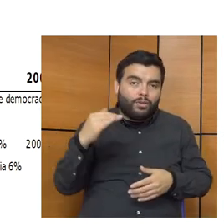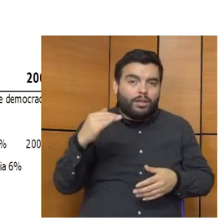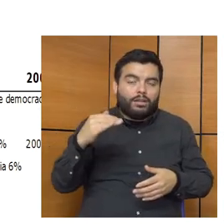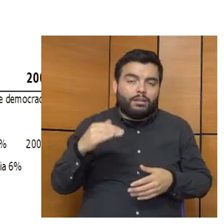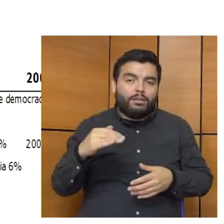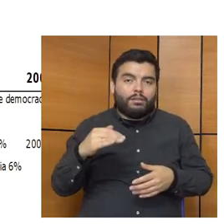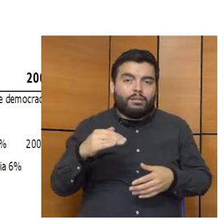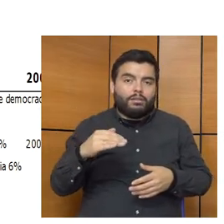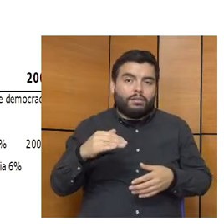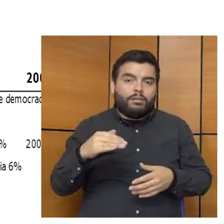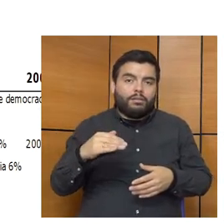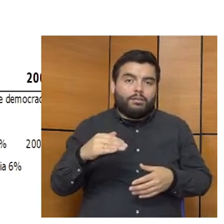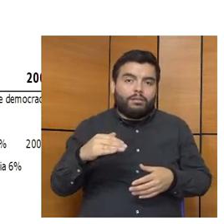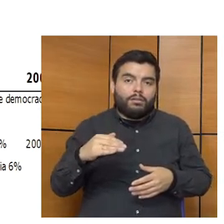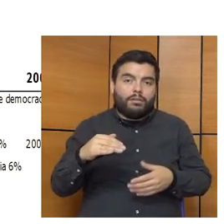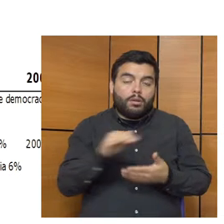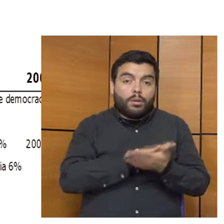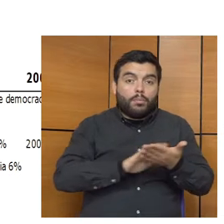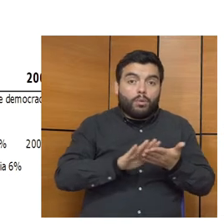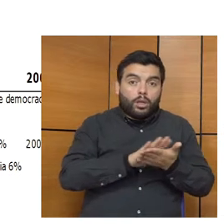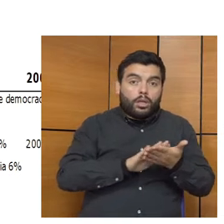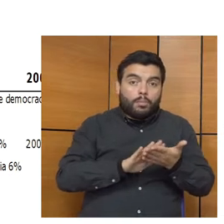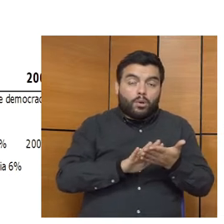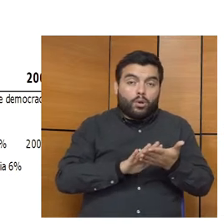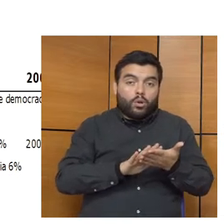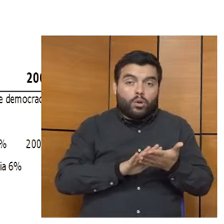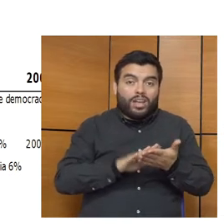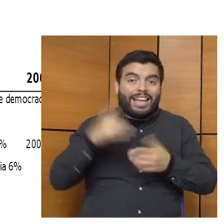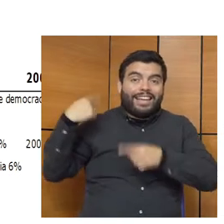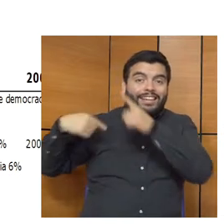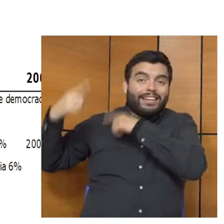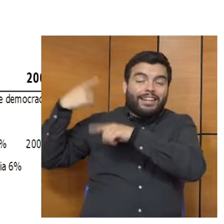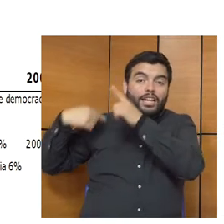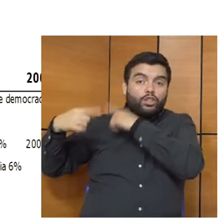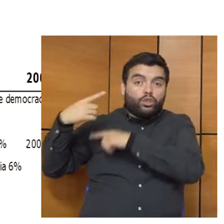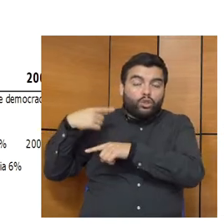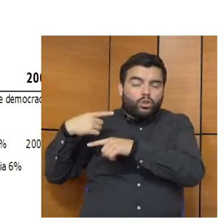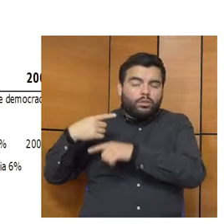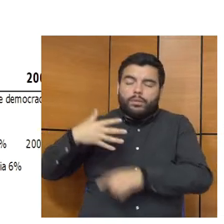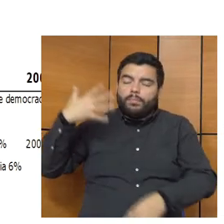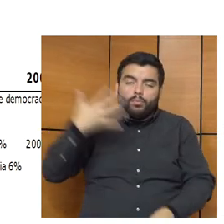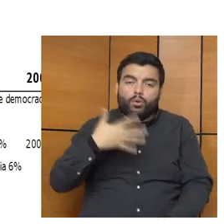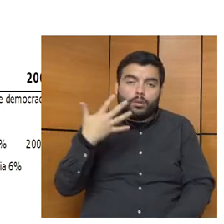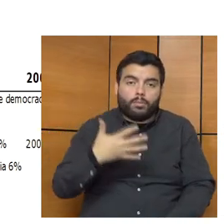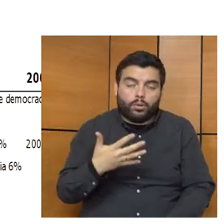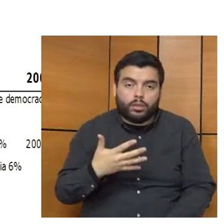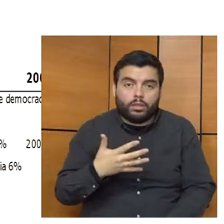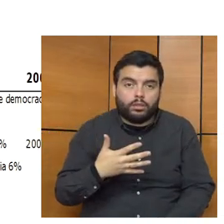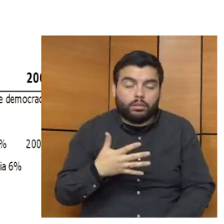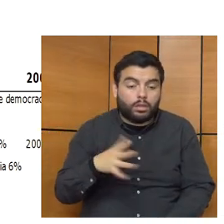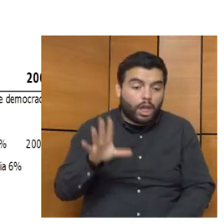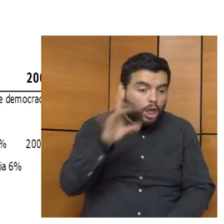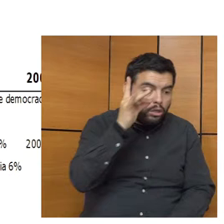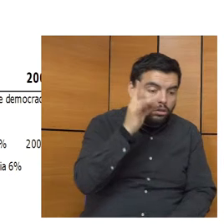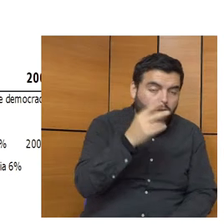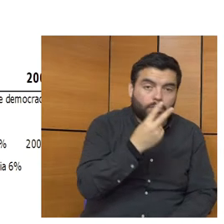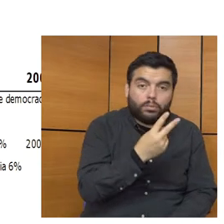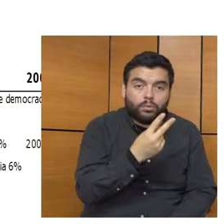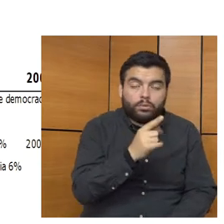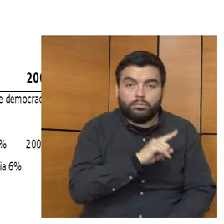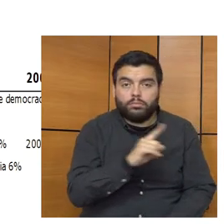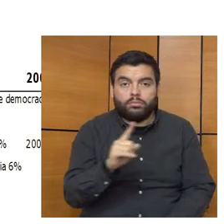la generación a la que pertenecía la persona era importante para el momento de segmentar este modelo. Y encontramos no dos